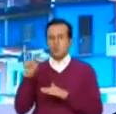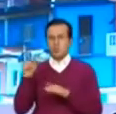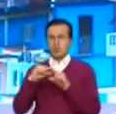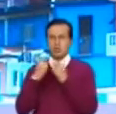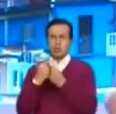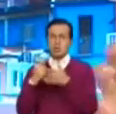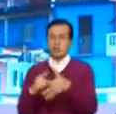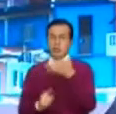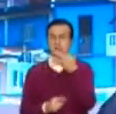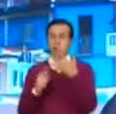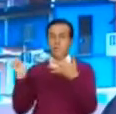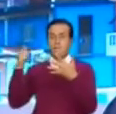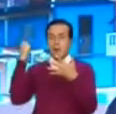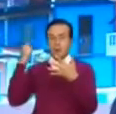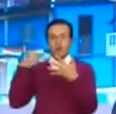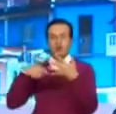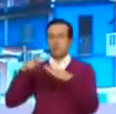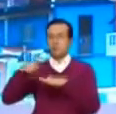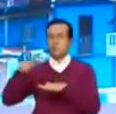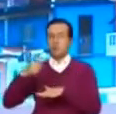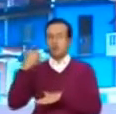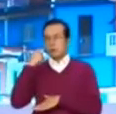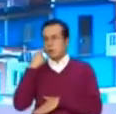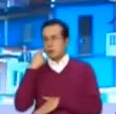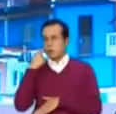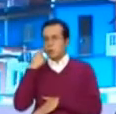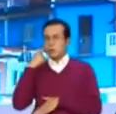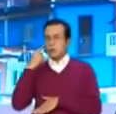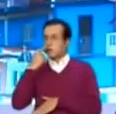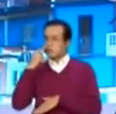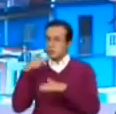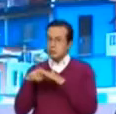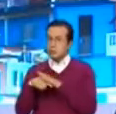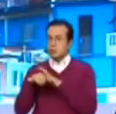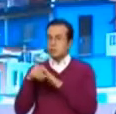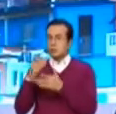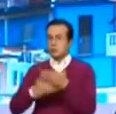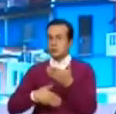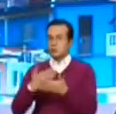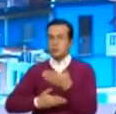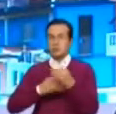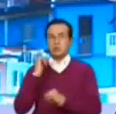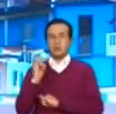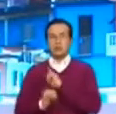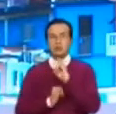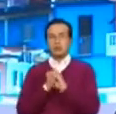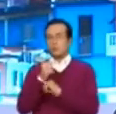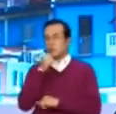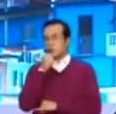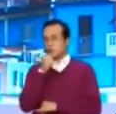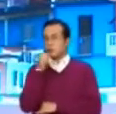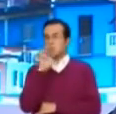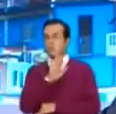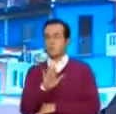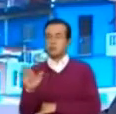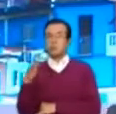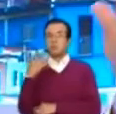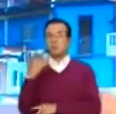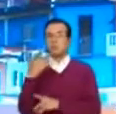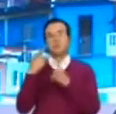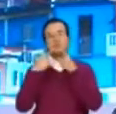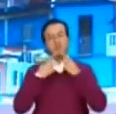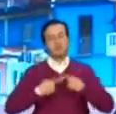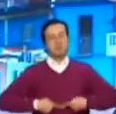de transacciones, fue infiltrado, o sea, sus papeles fueron infiltrados y el Consorcio Internacional de Periodistas Independientes los